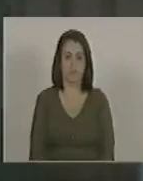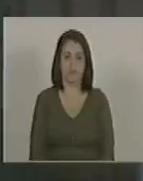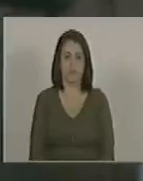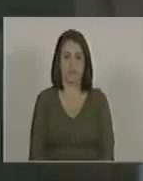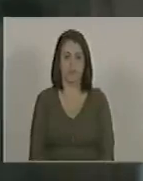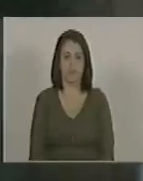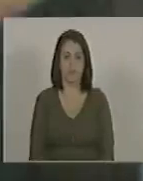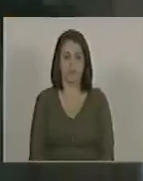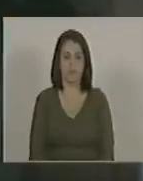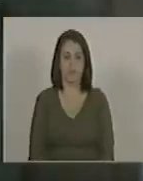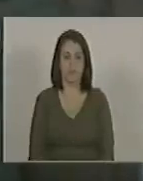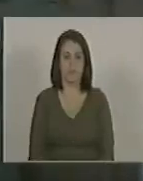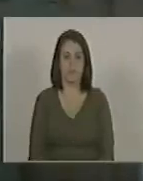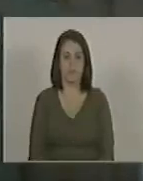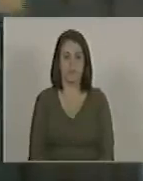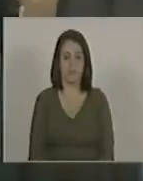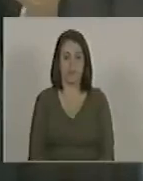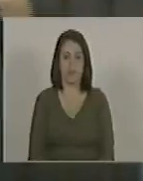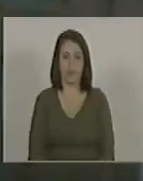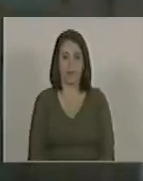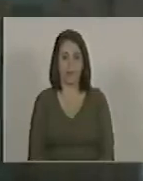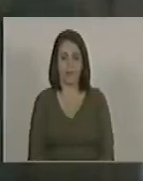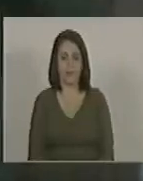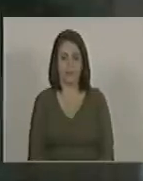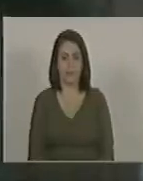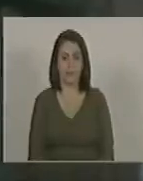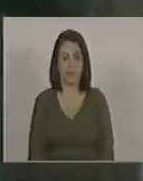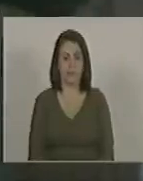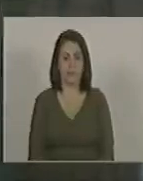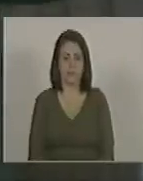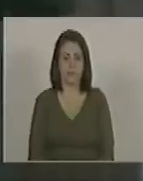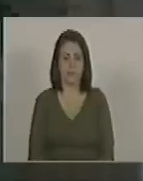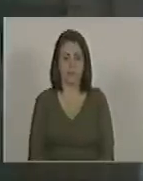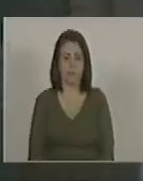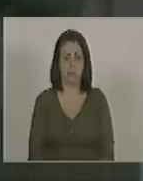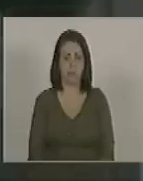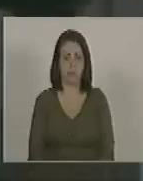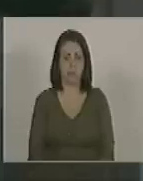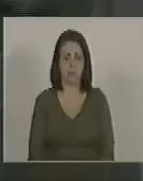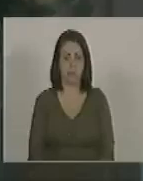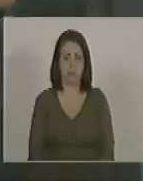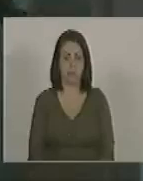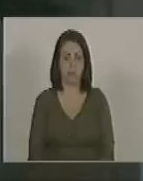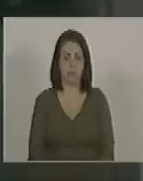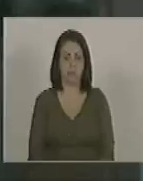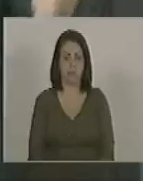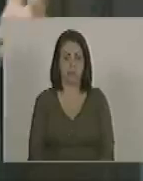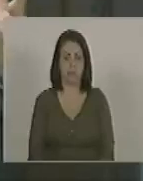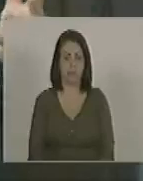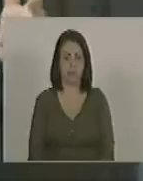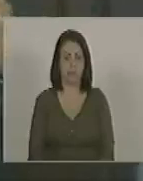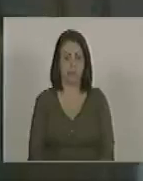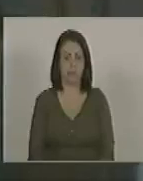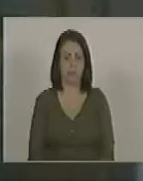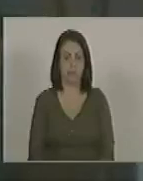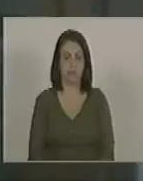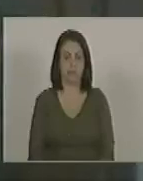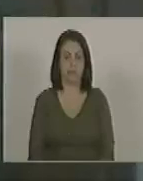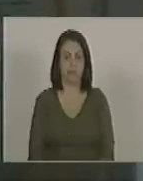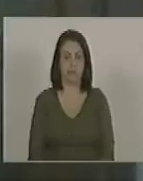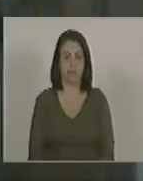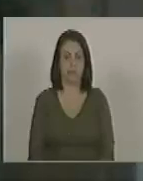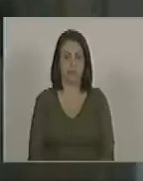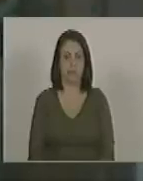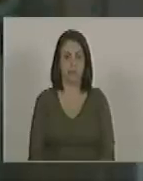70 millones de personas sordas y por muchos años hemos luchado por nuestros derechos. Tenemos un lema: que la lengua de señas